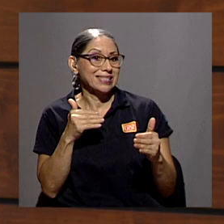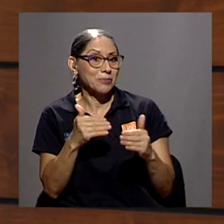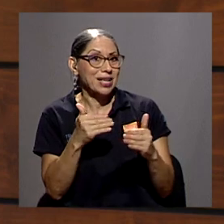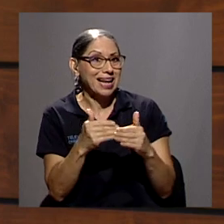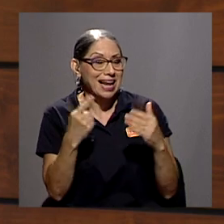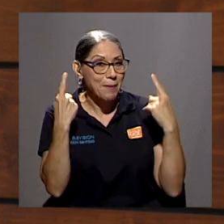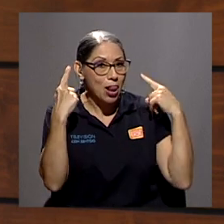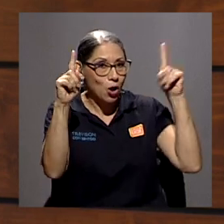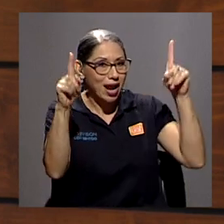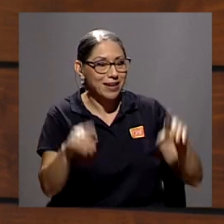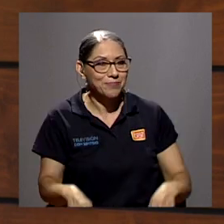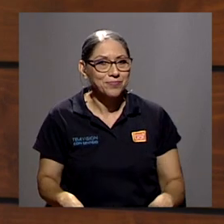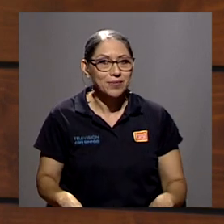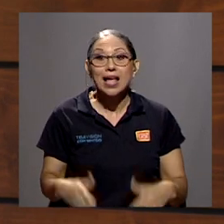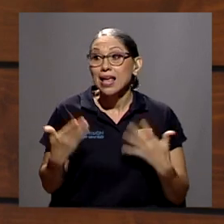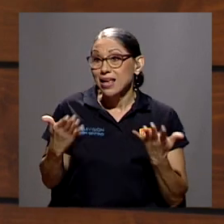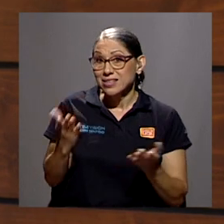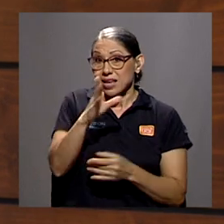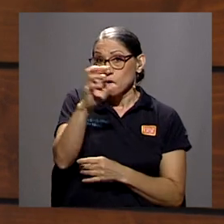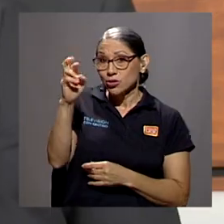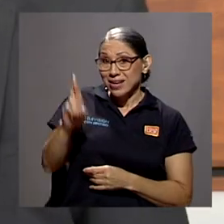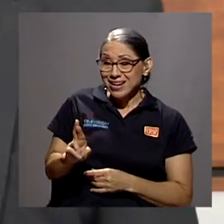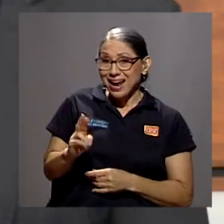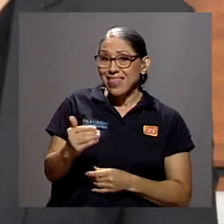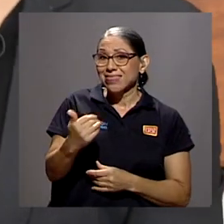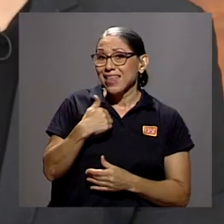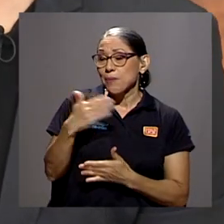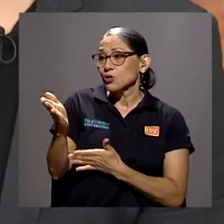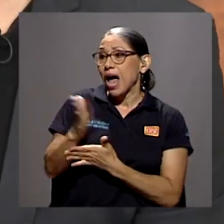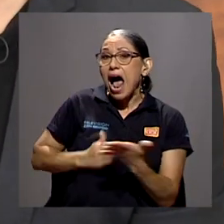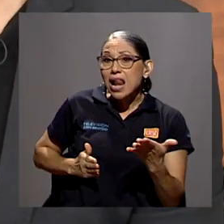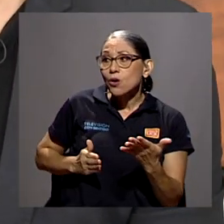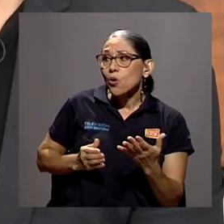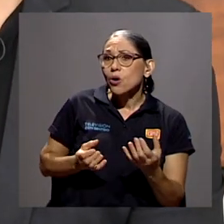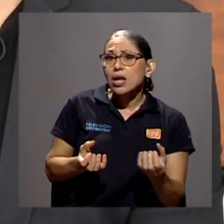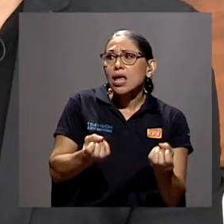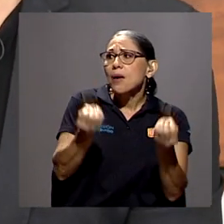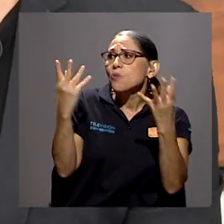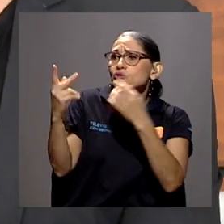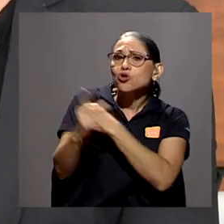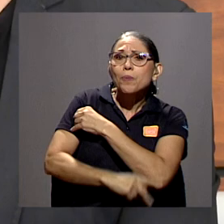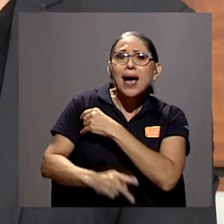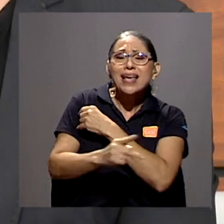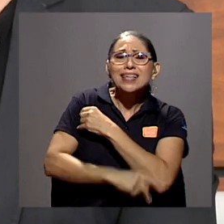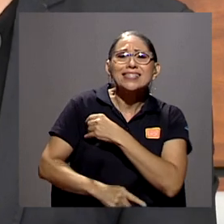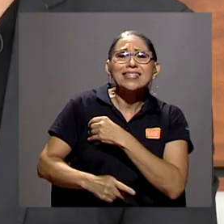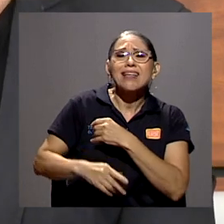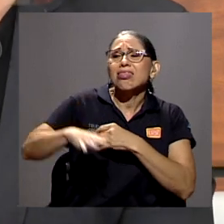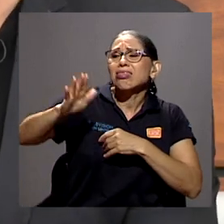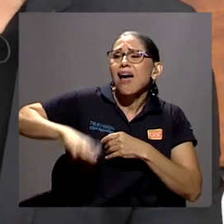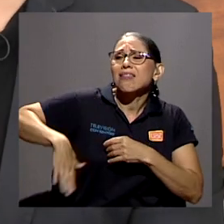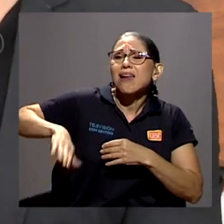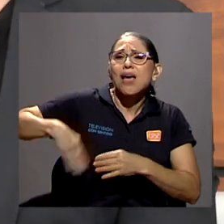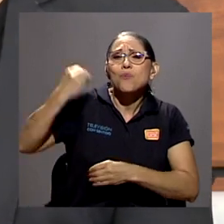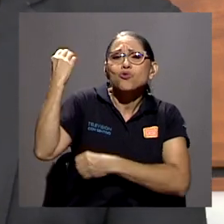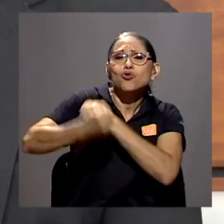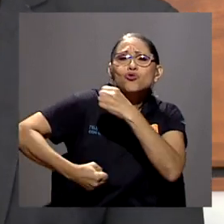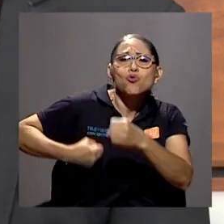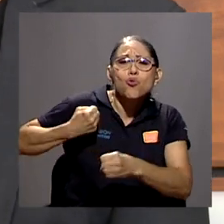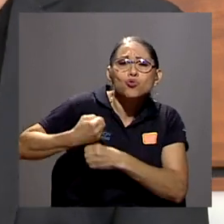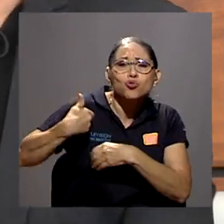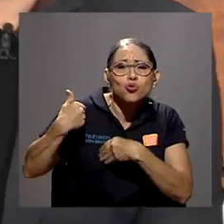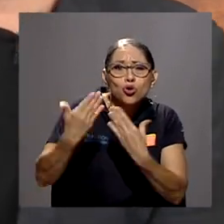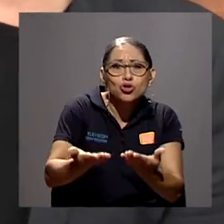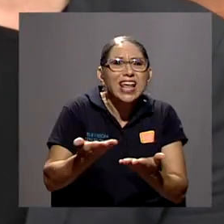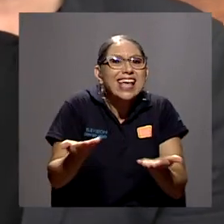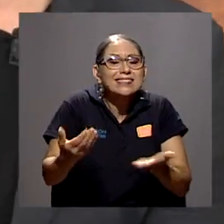es que costa rica tenemos algo que muchos países tardarían muchos lustros en construir y es el material humano habla